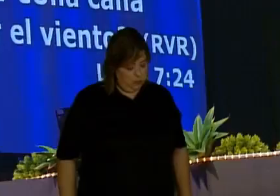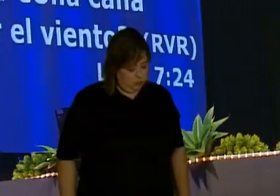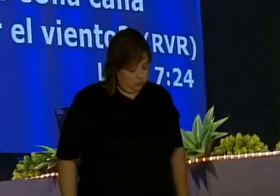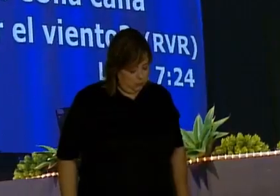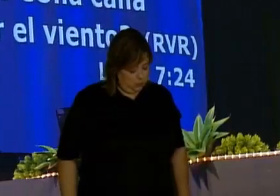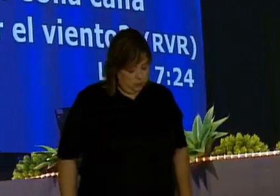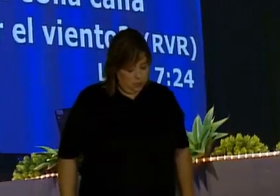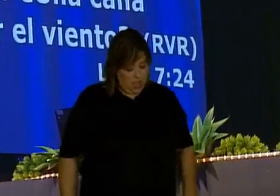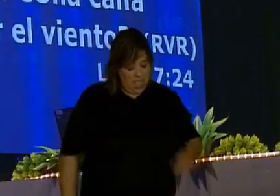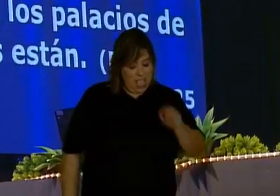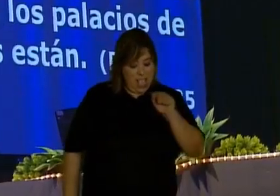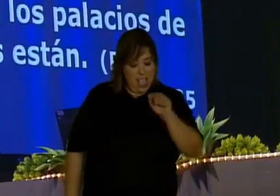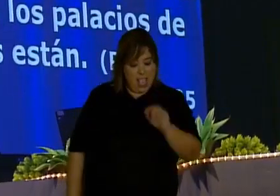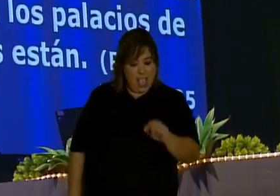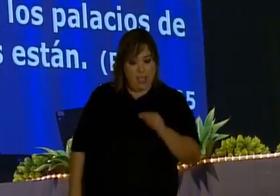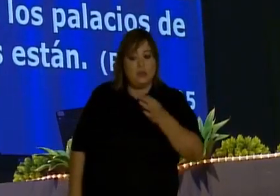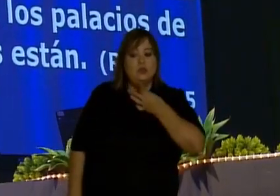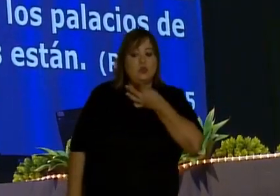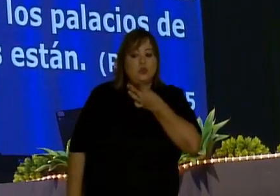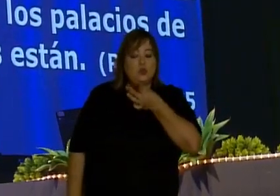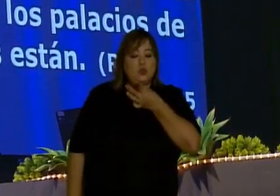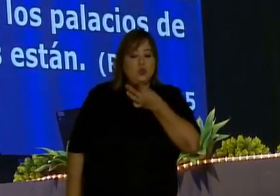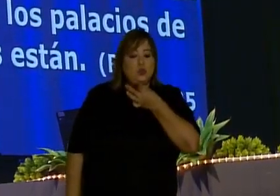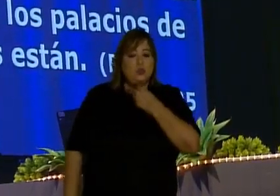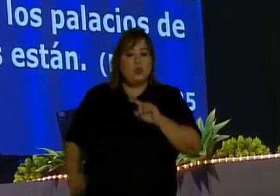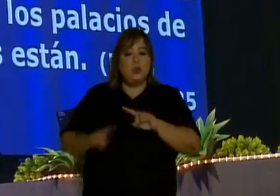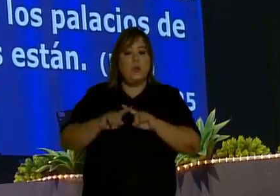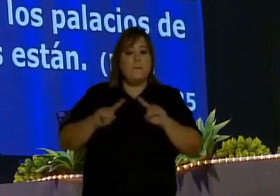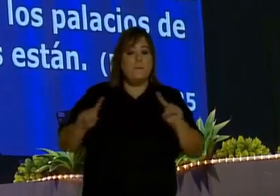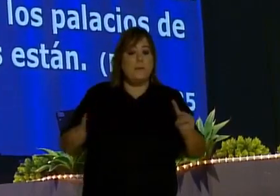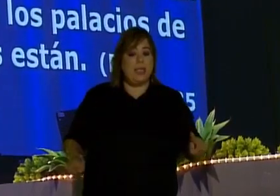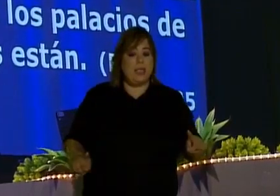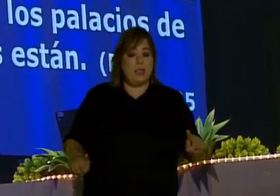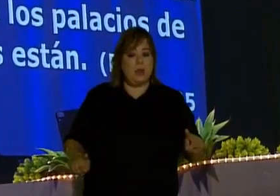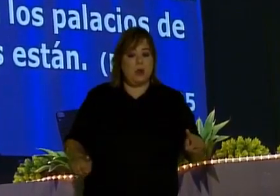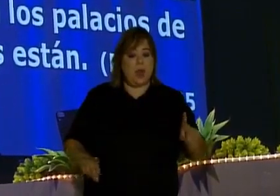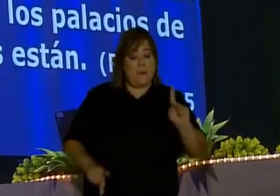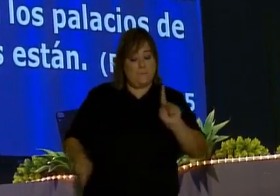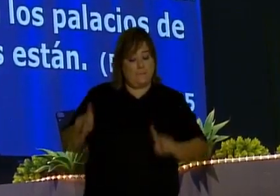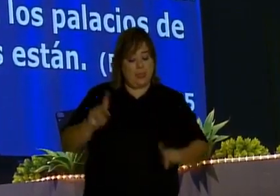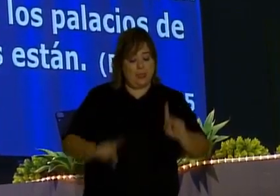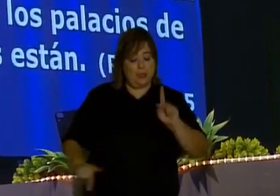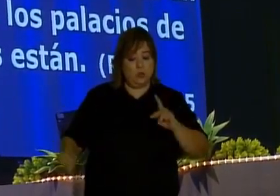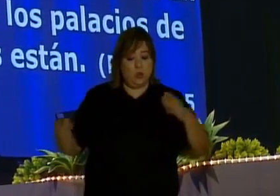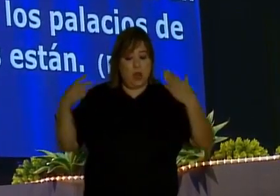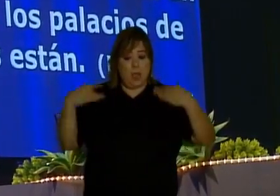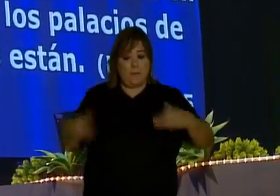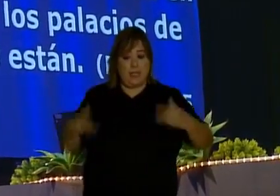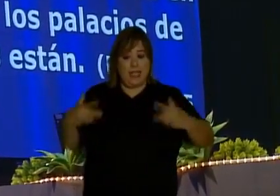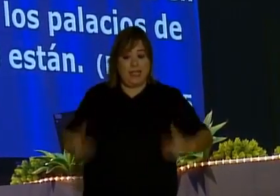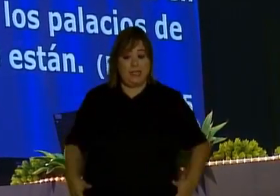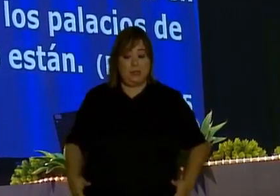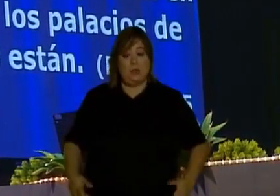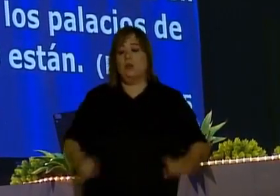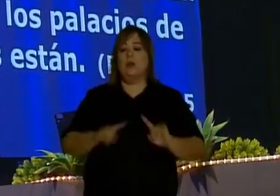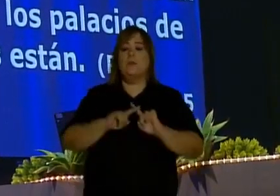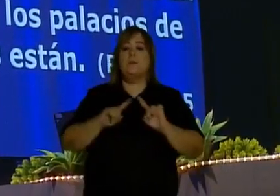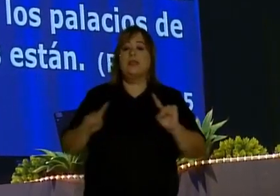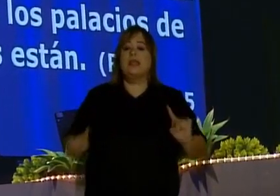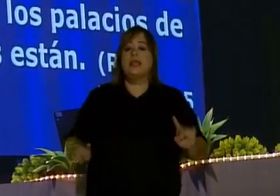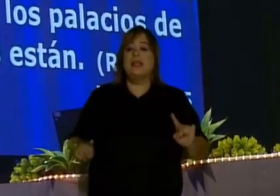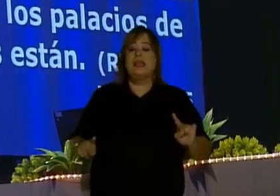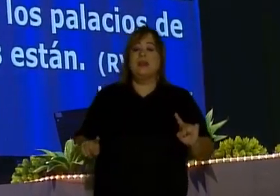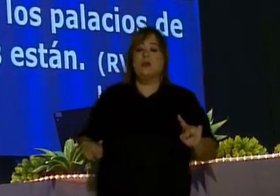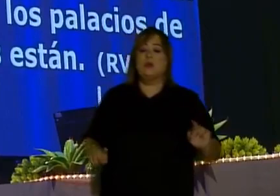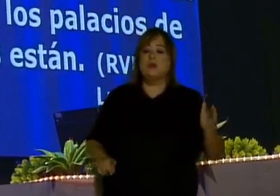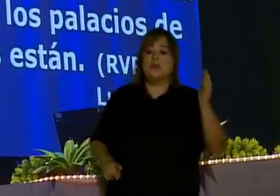un hombre cubierto de vestiduras delicadas. He aquí, los que llevan vestiduras delicadas en la casa de los reyes están. ¿Pero qué salisteis a